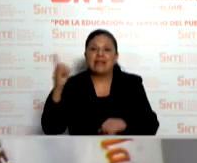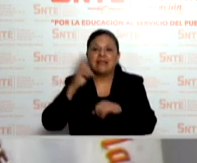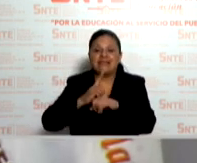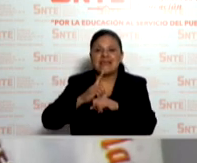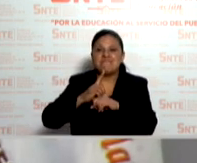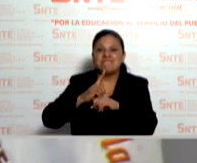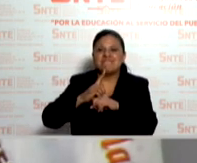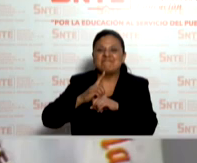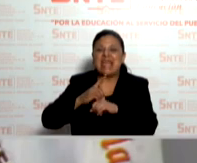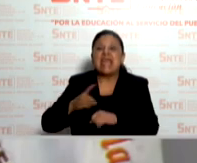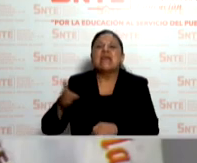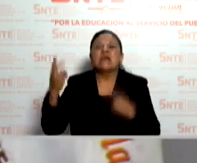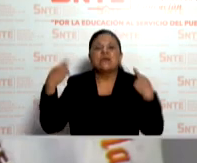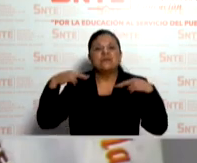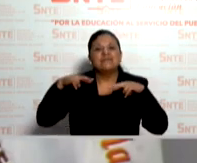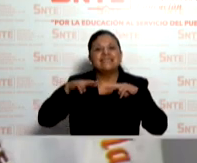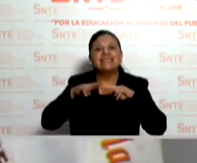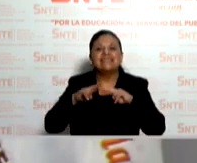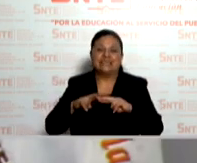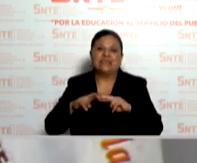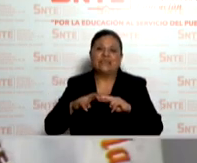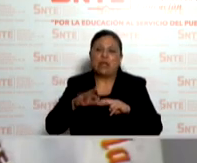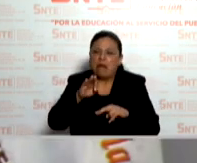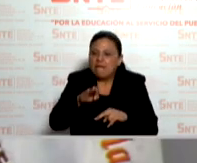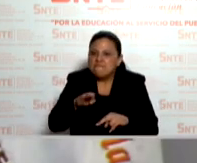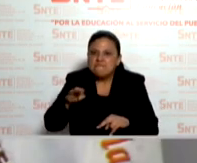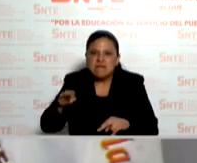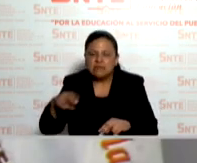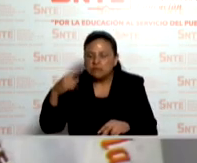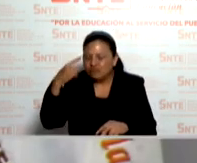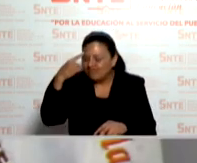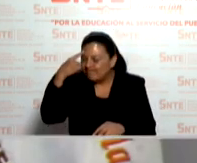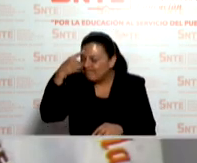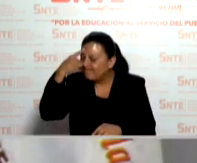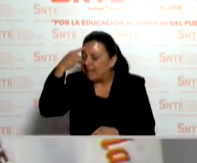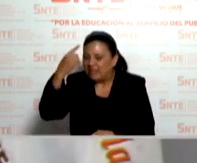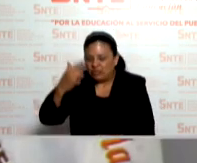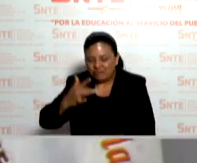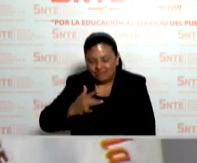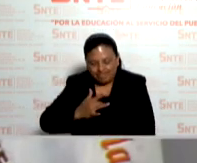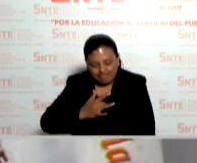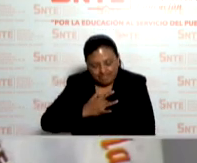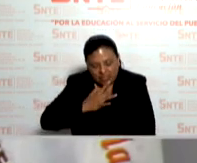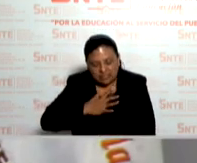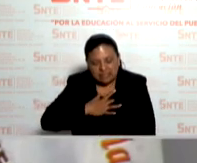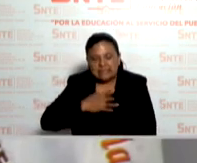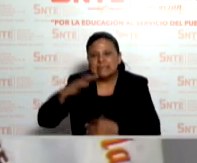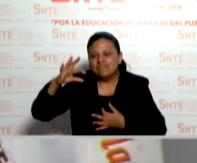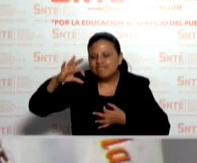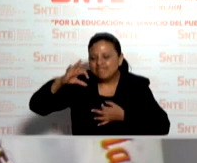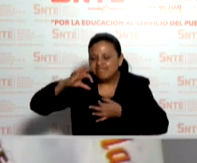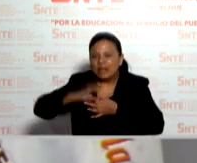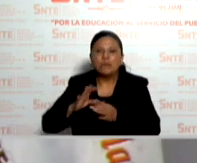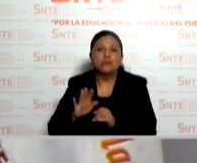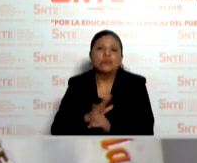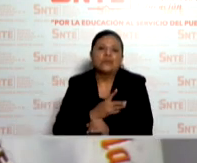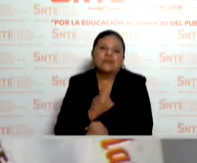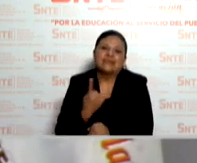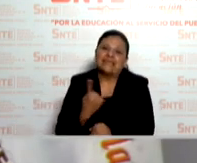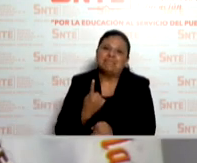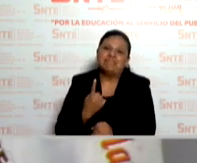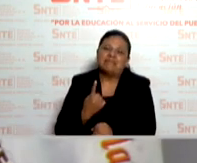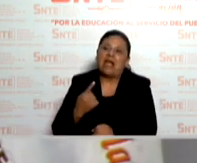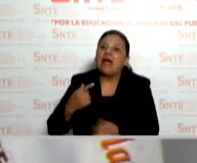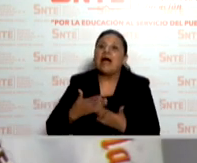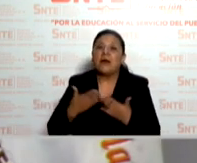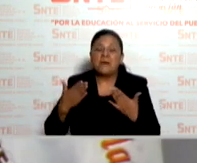Docente, fecha que quedará grabada en nuestra mente y corazón, ya que la vida nos ha permitido reunirnos en